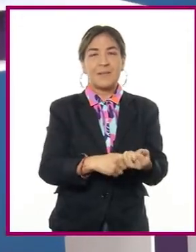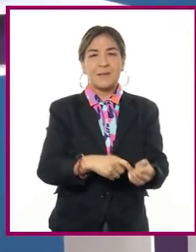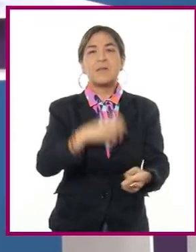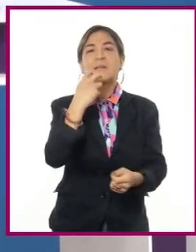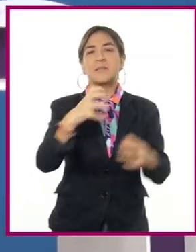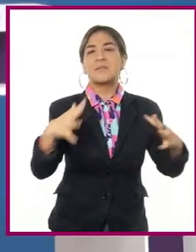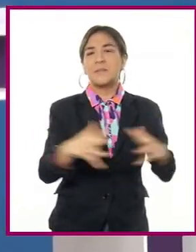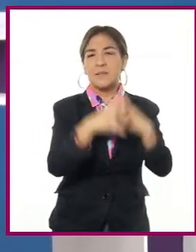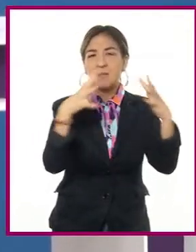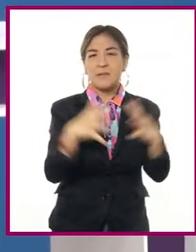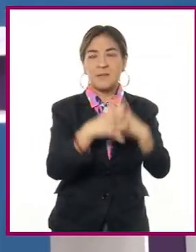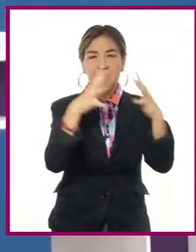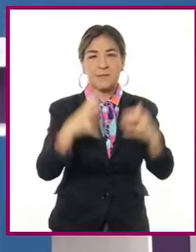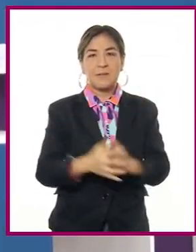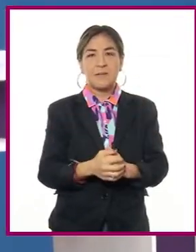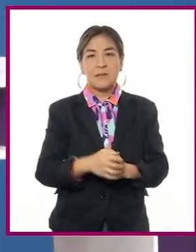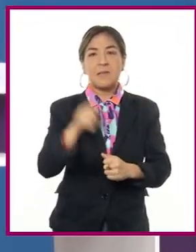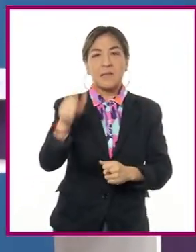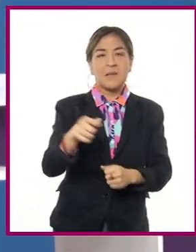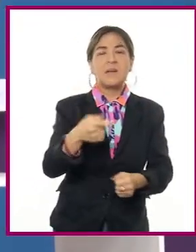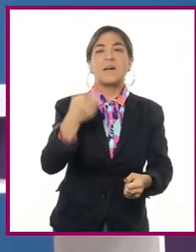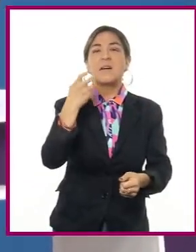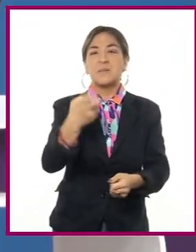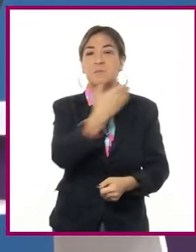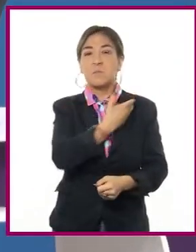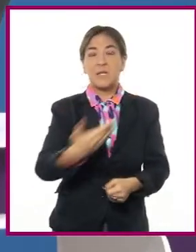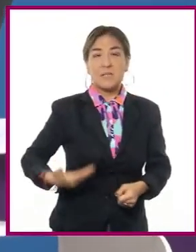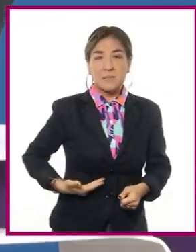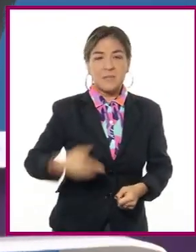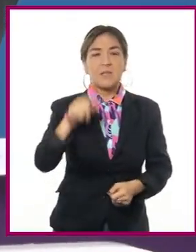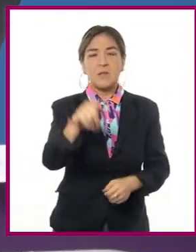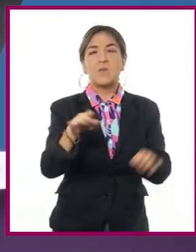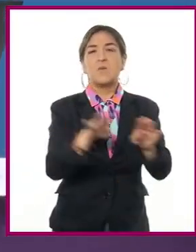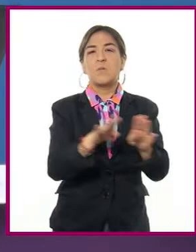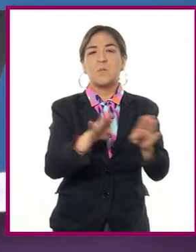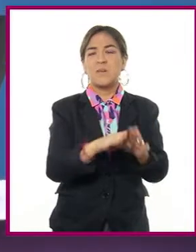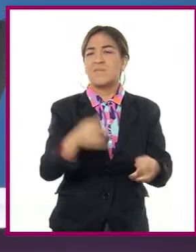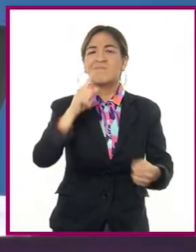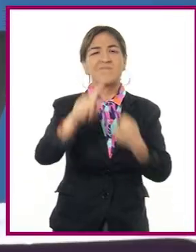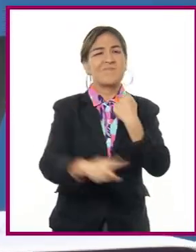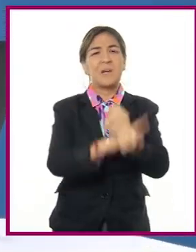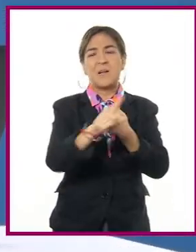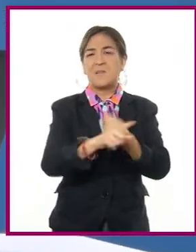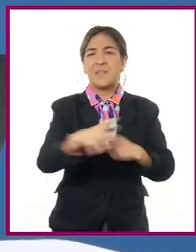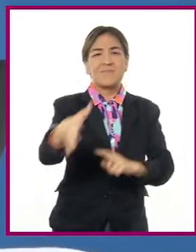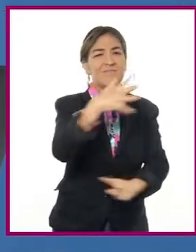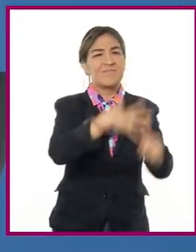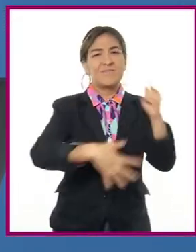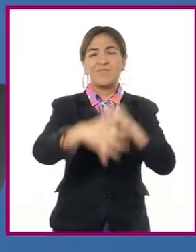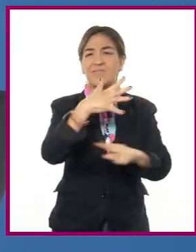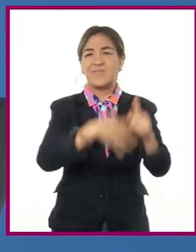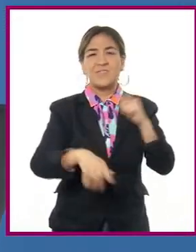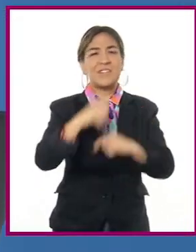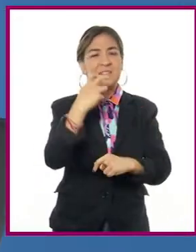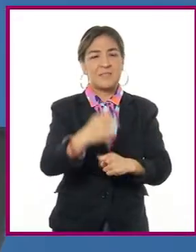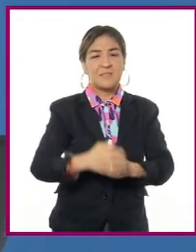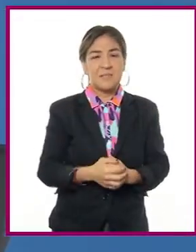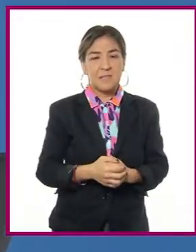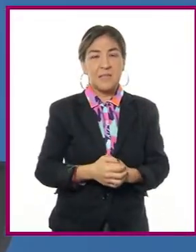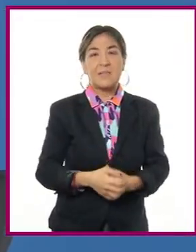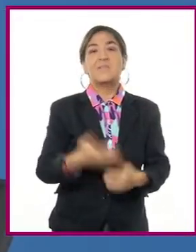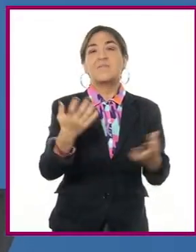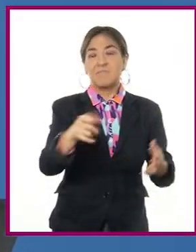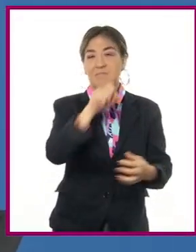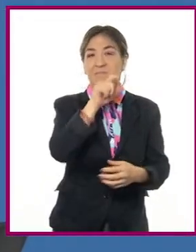guerra. La guerra, señor presidente, va a constituir una hecatombe para la humanidad entera, porque si bien es